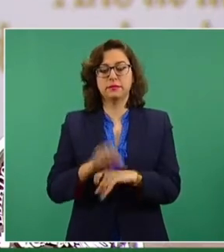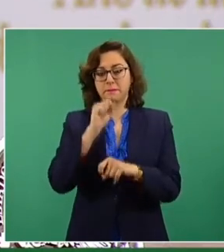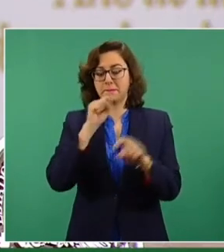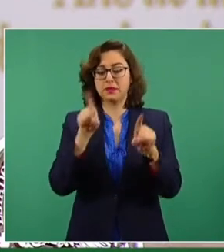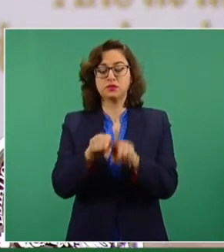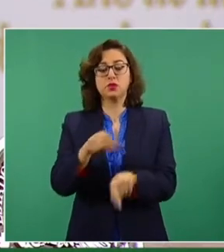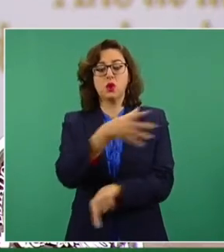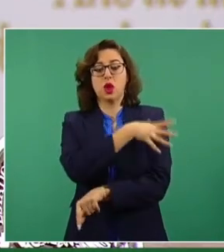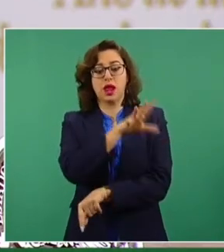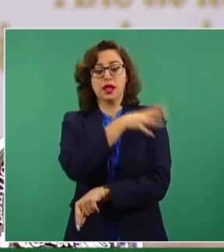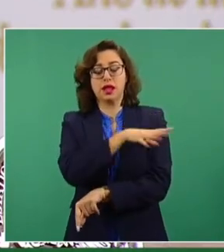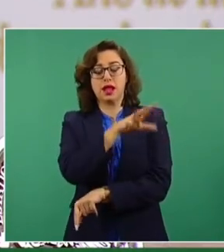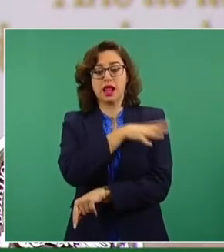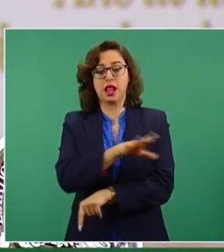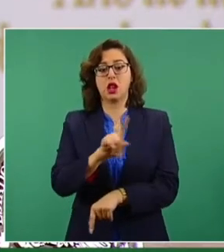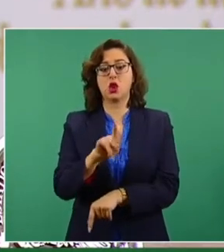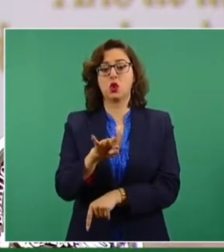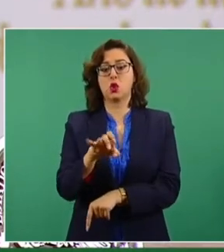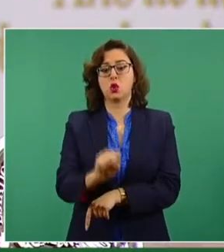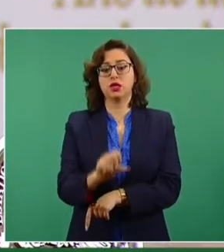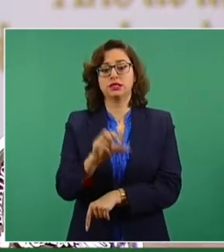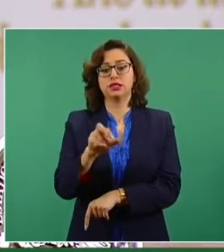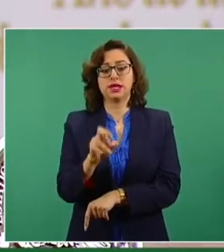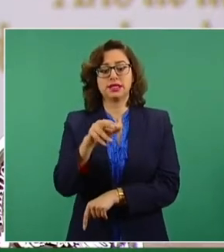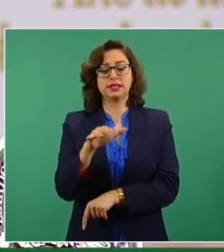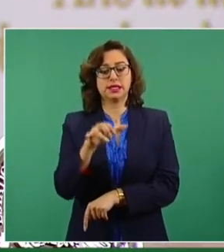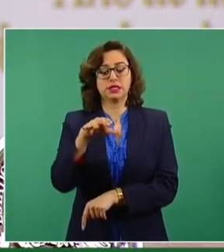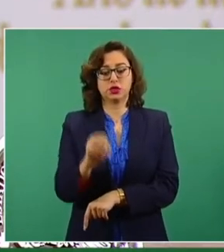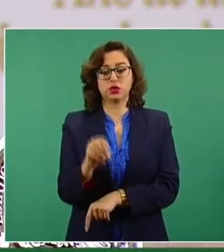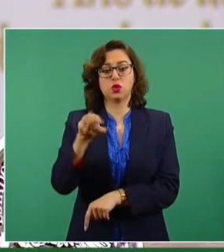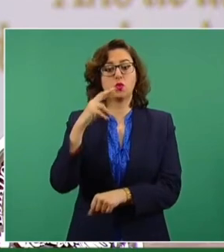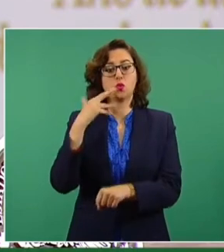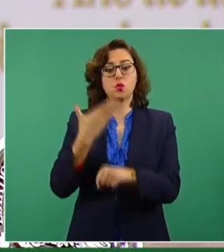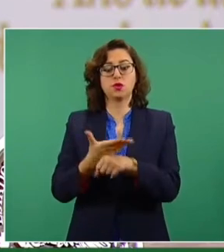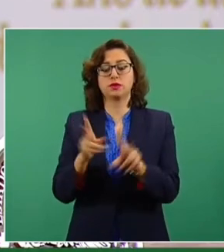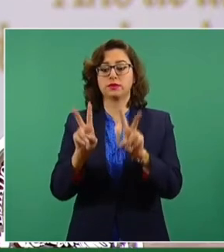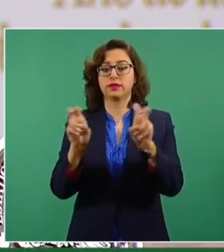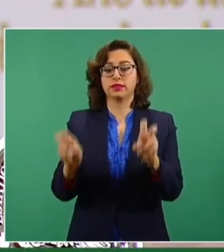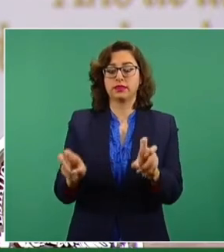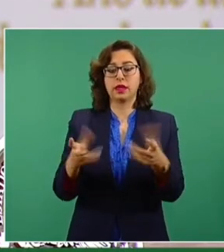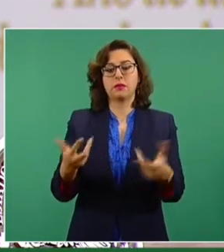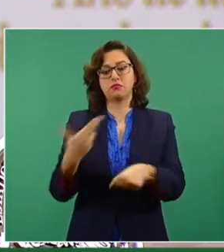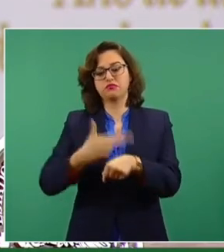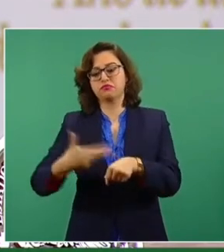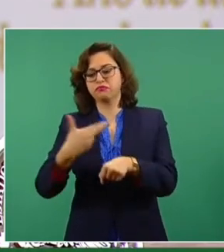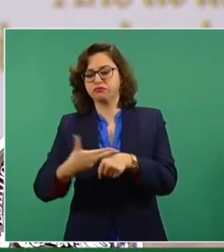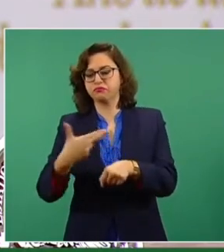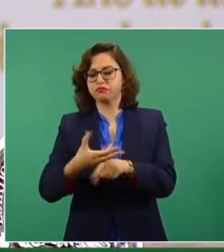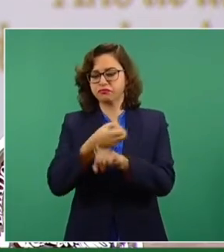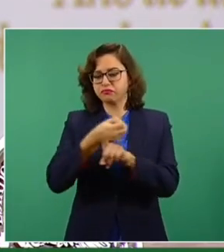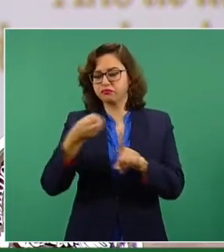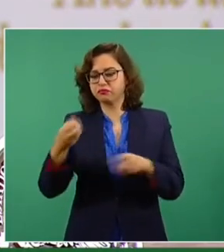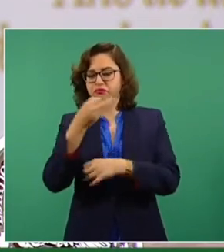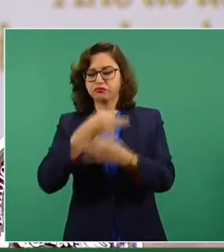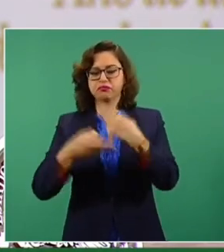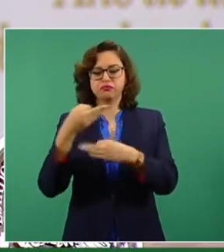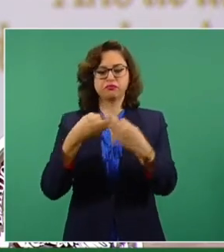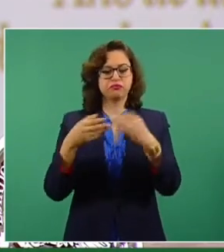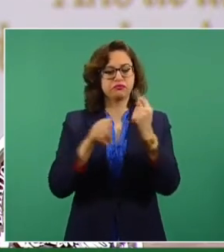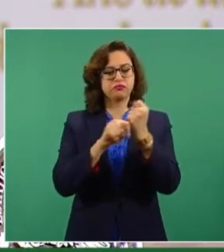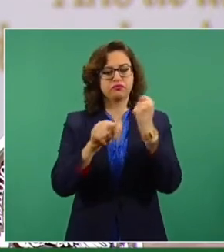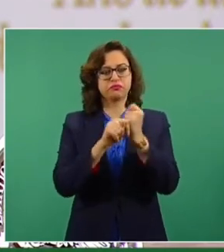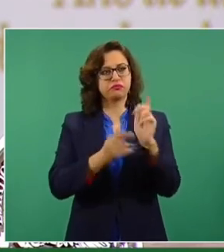encargado de la logística y el transporte de las vacunas.